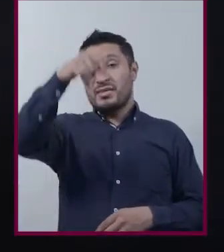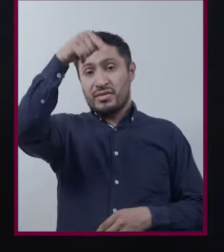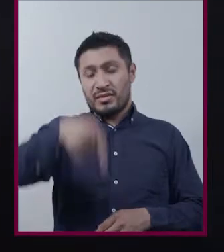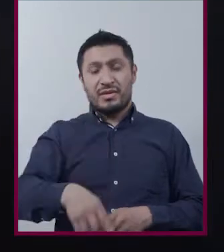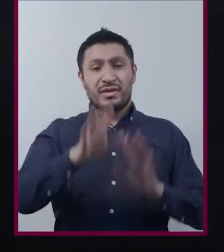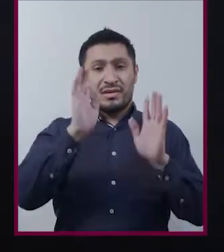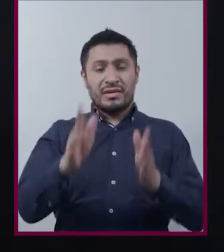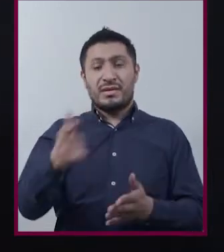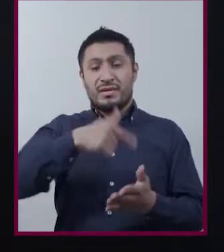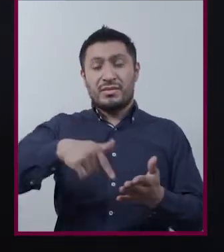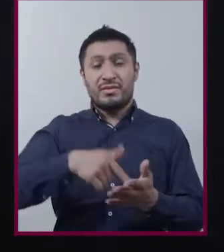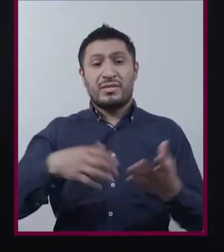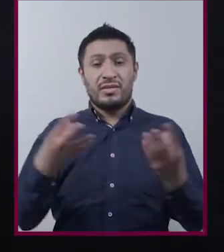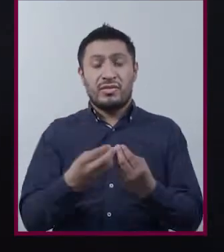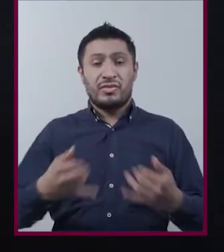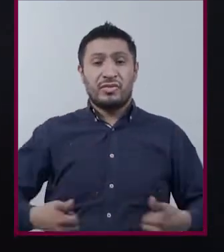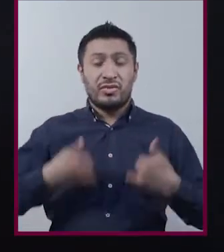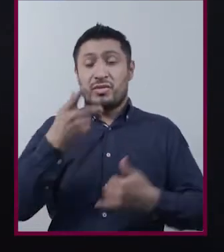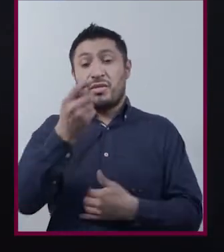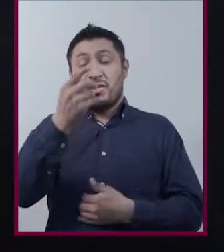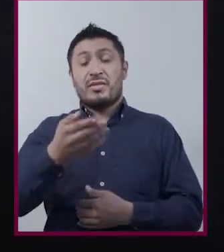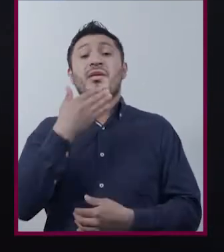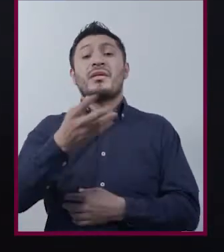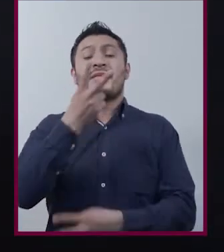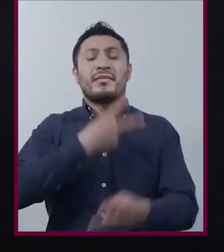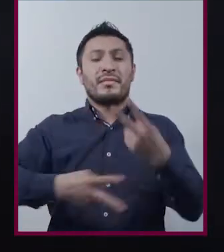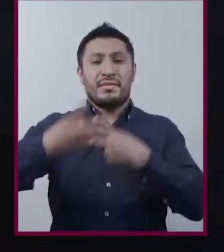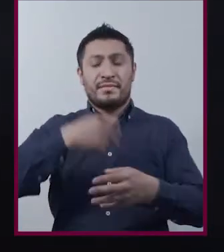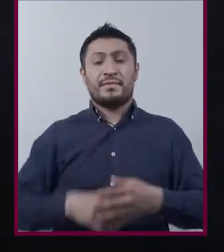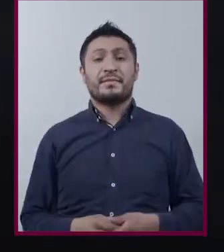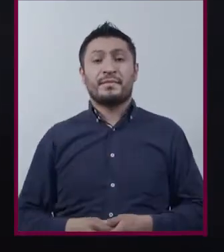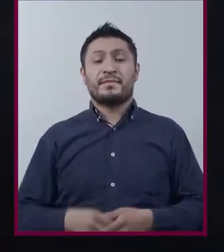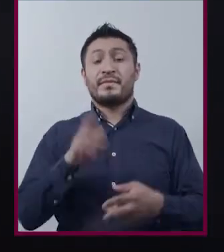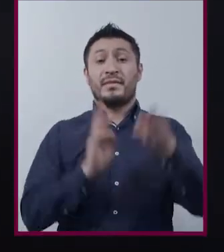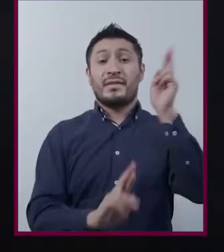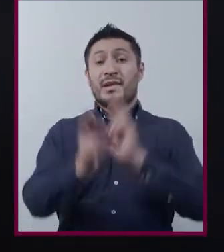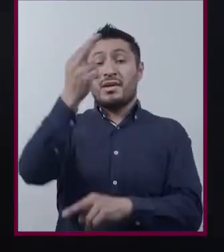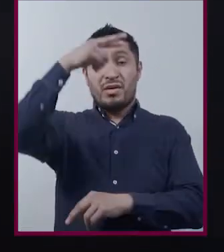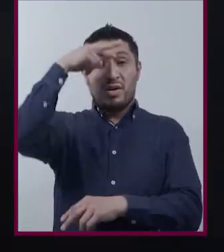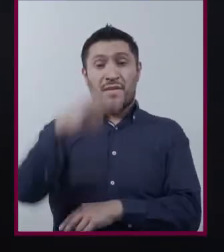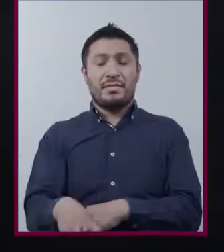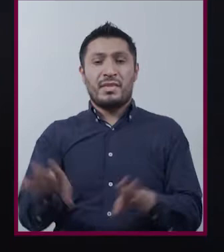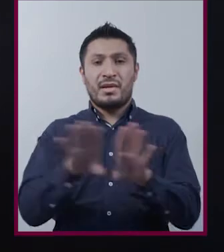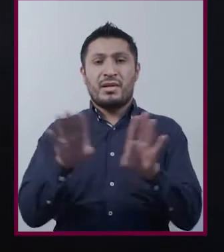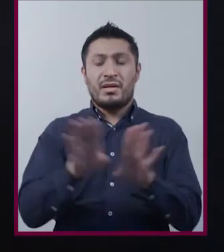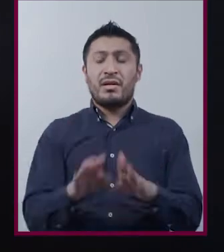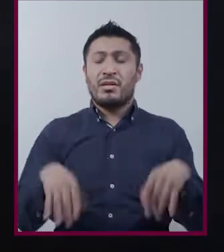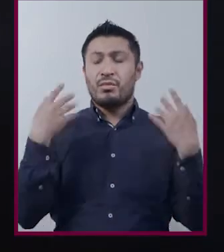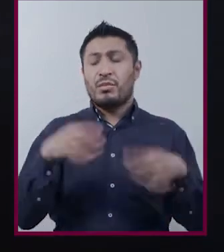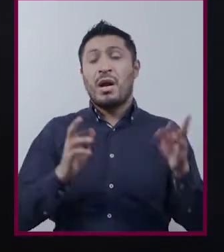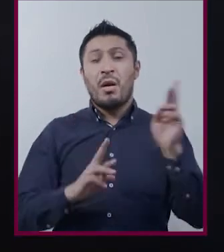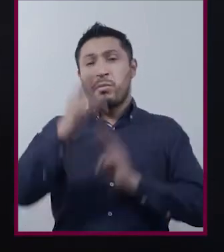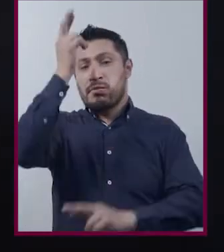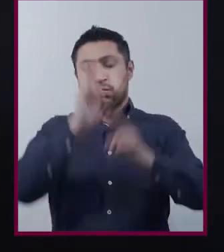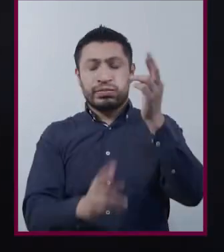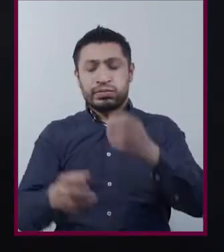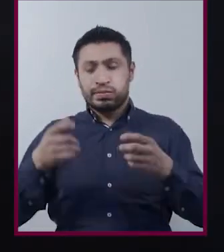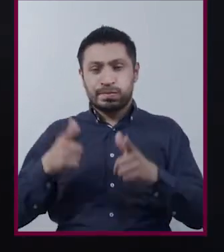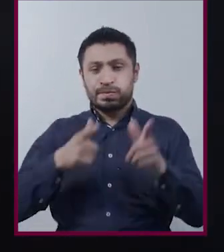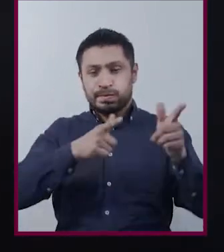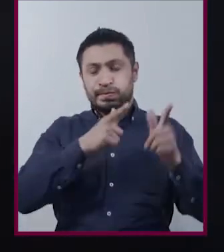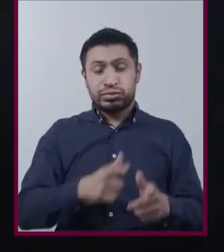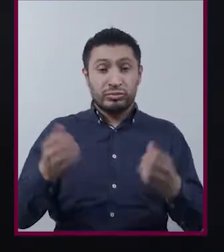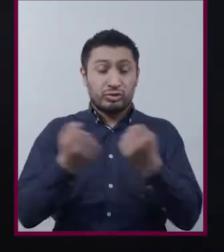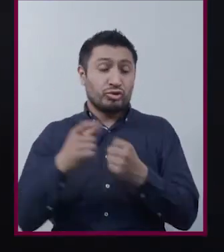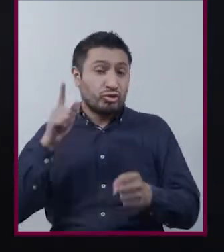espacio Jóvenes en TV. Te doy la más cordial bienvenida. La Revolución Mexicana fue un movimiento armado, social y cultural